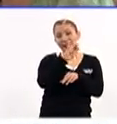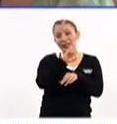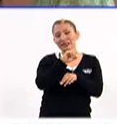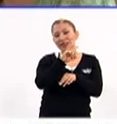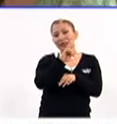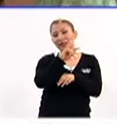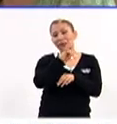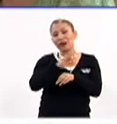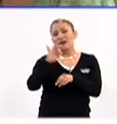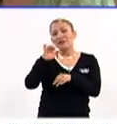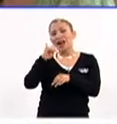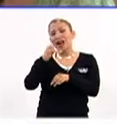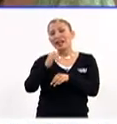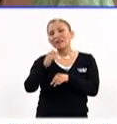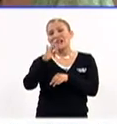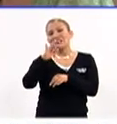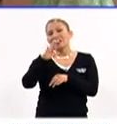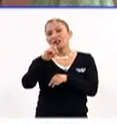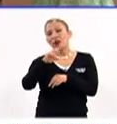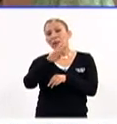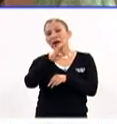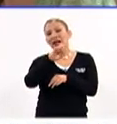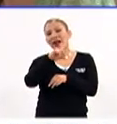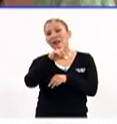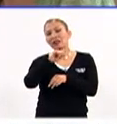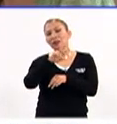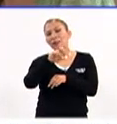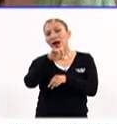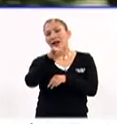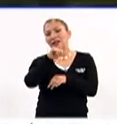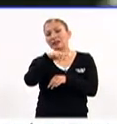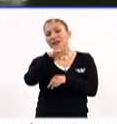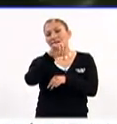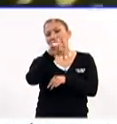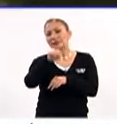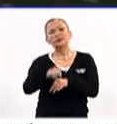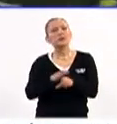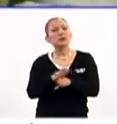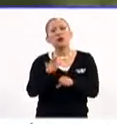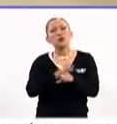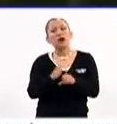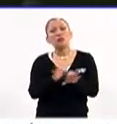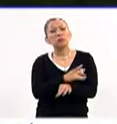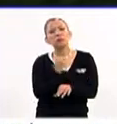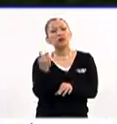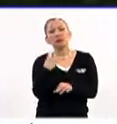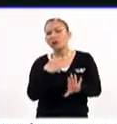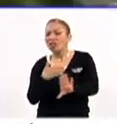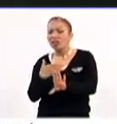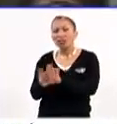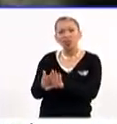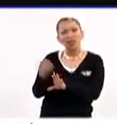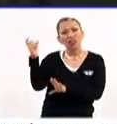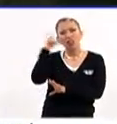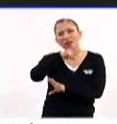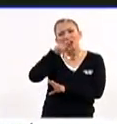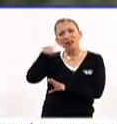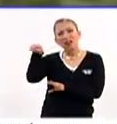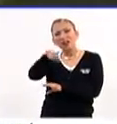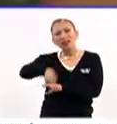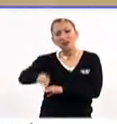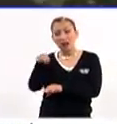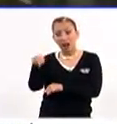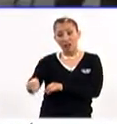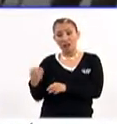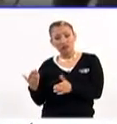Tapia, Fray Francisco de Aguilar y Bernardino Vázquez de Tapia. Pero ¿cuál era el motivo para atacar a los nativos de estas tierras